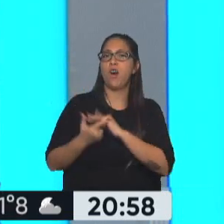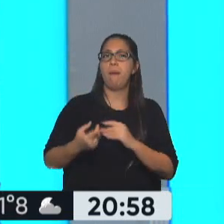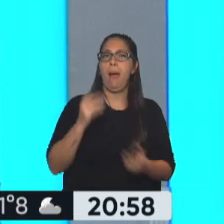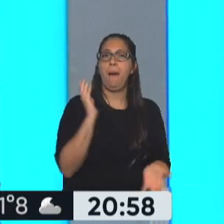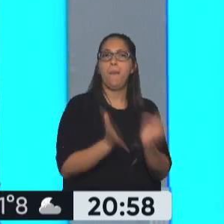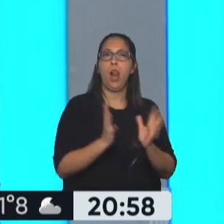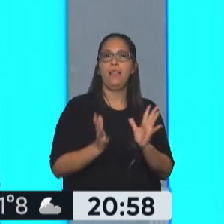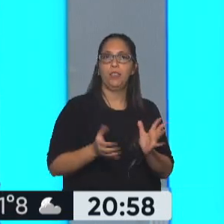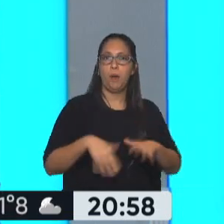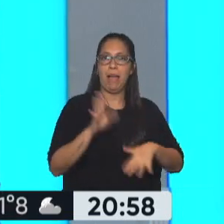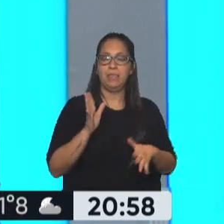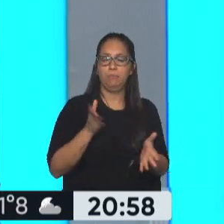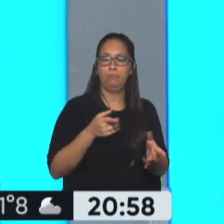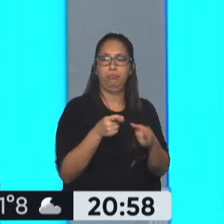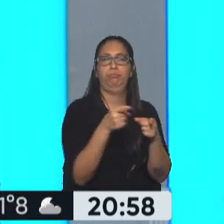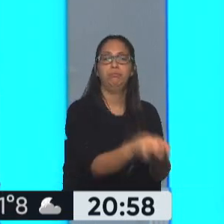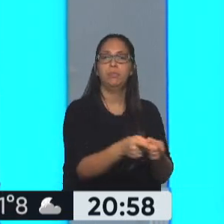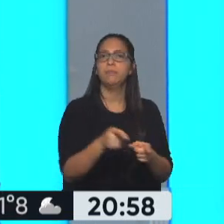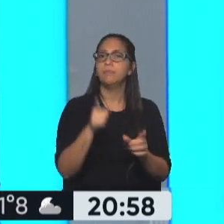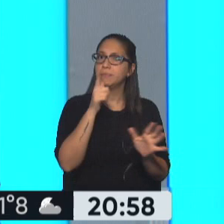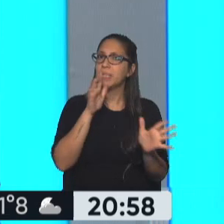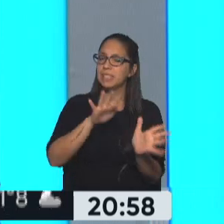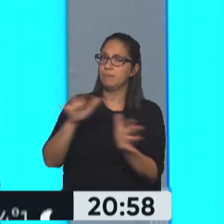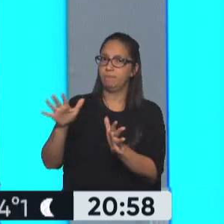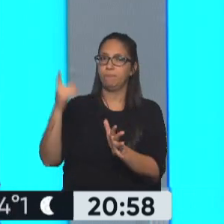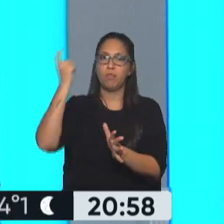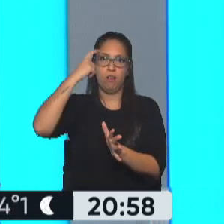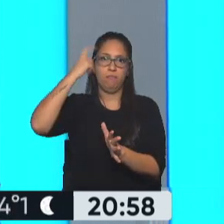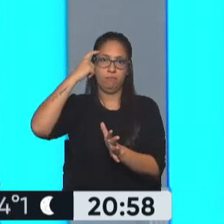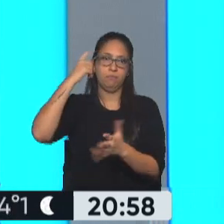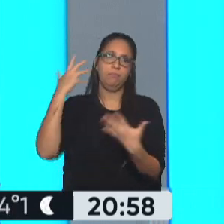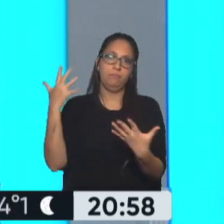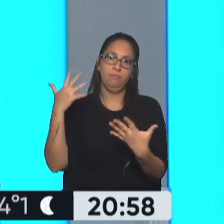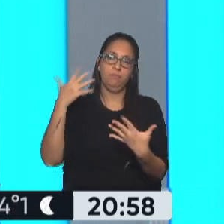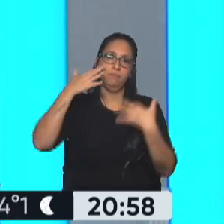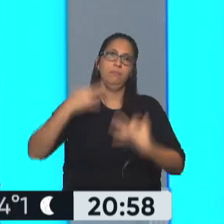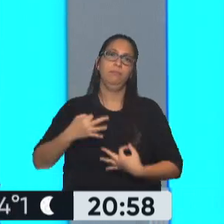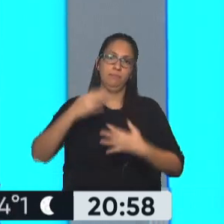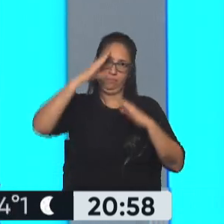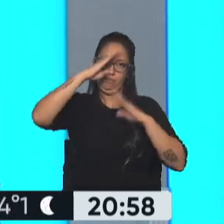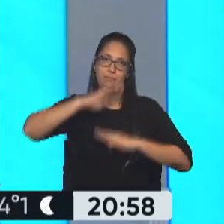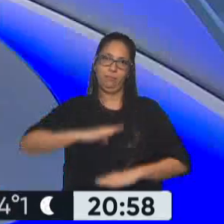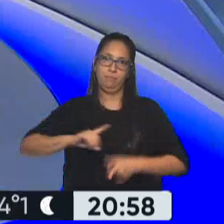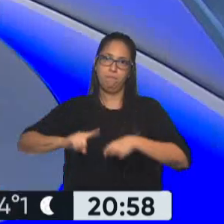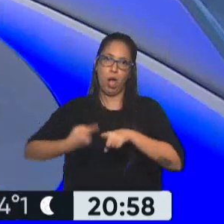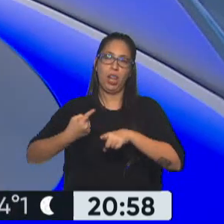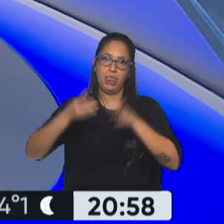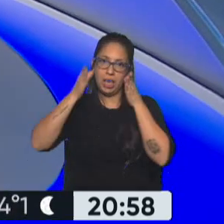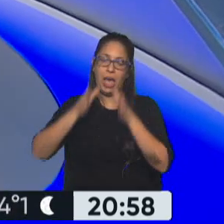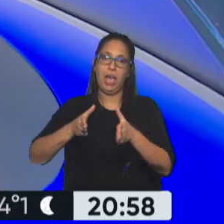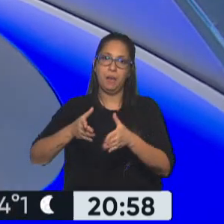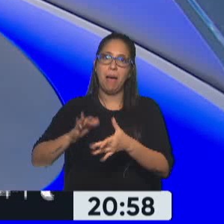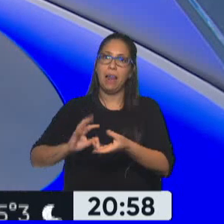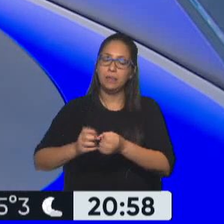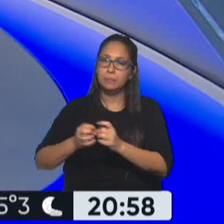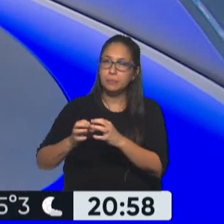sentido, me parece que tendría que primar la lógica, el sentido común, la sensatez, la lógica política, diría, y que esta ley de